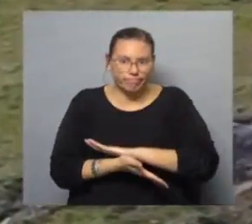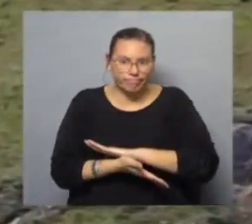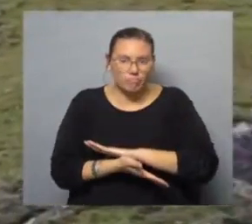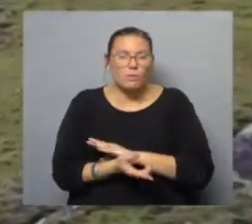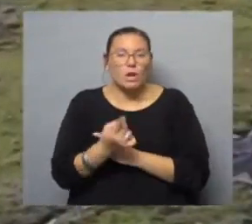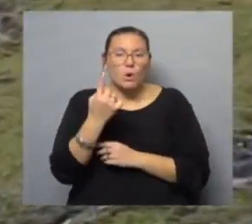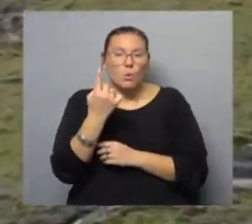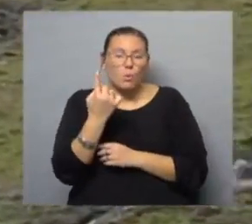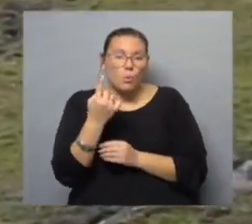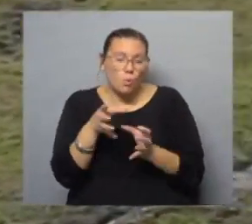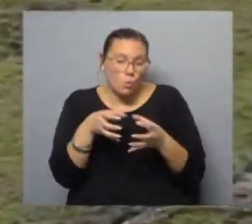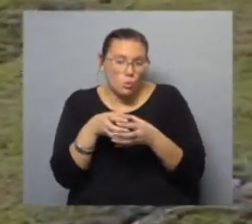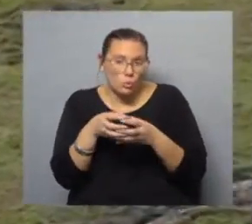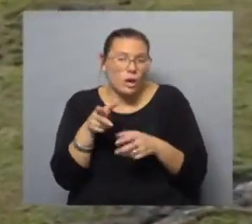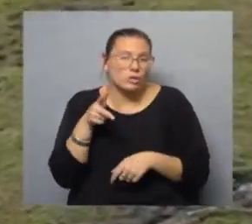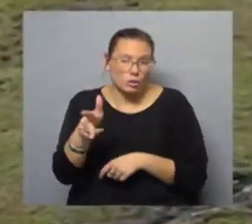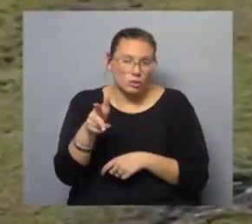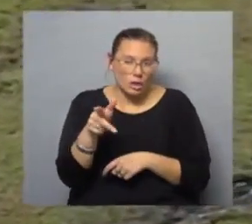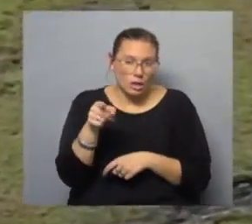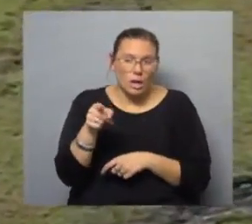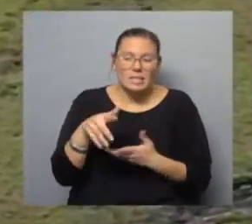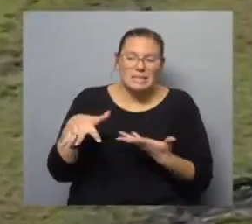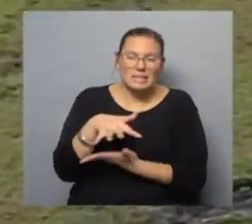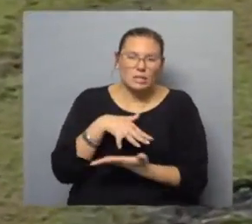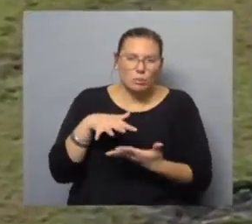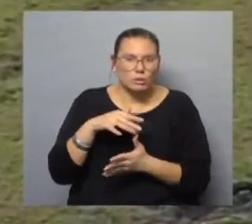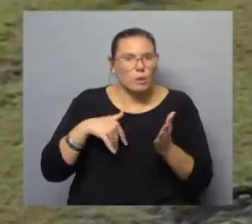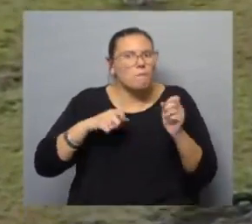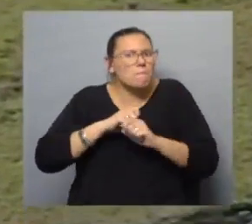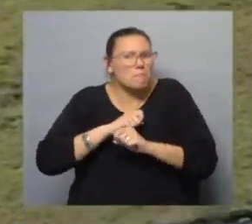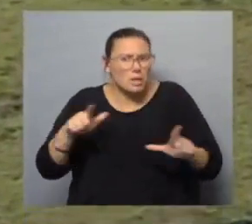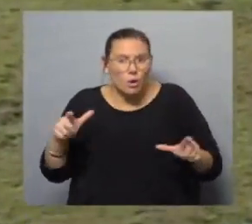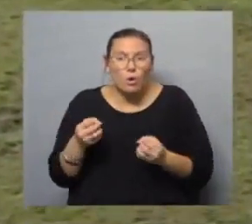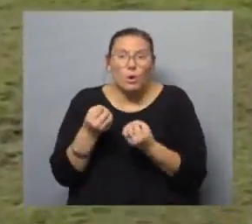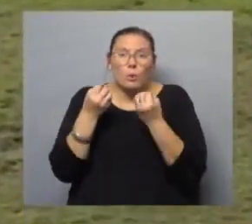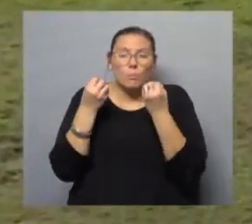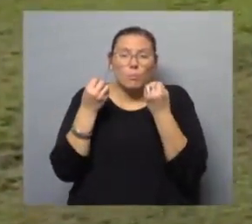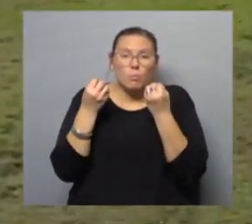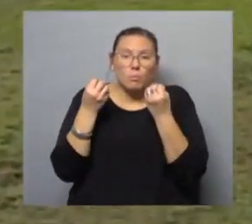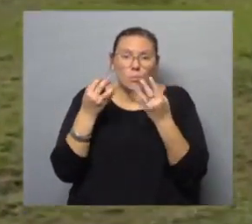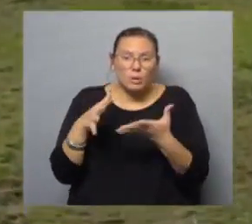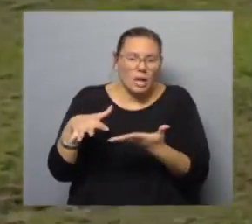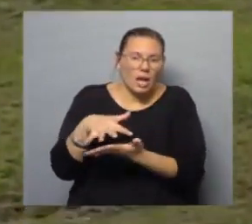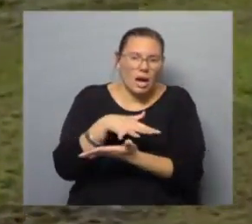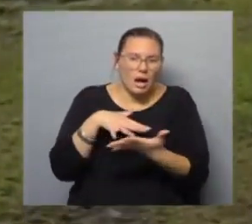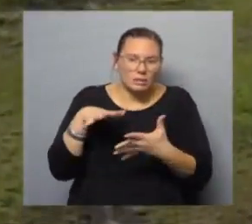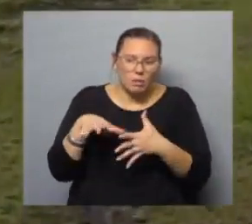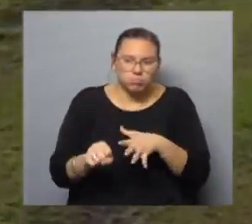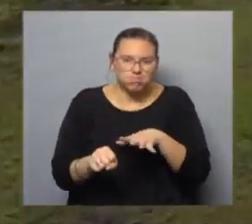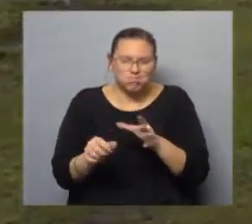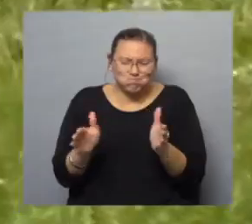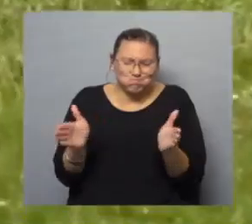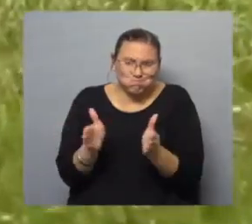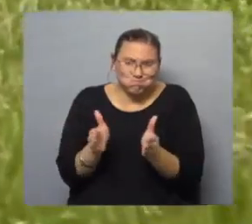las poblaciones, la que está en Rocha, la situación es más crítica porque tiene un área de ocupación más